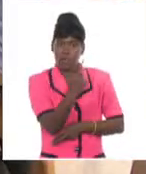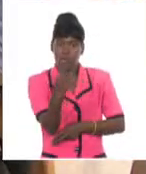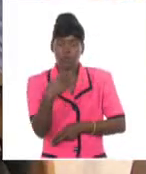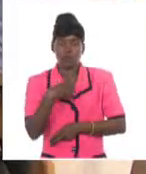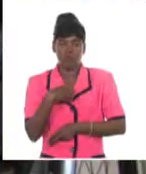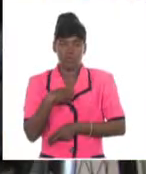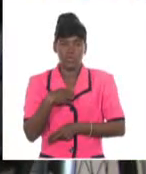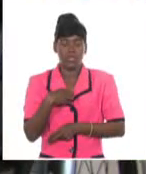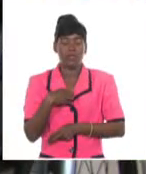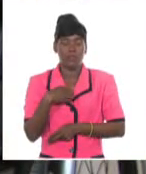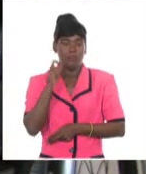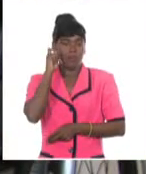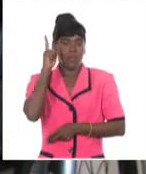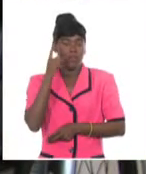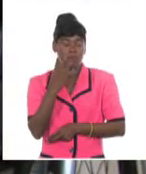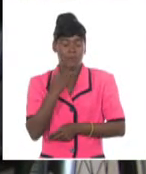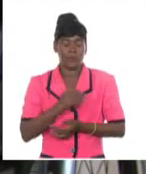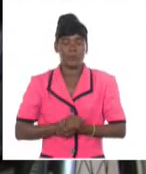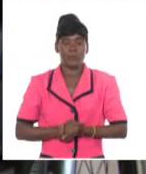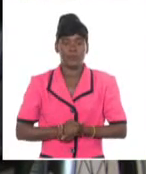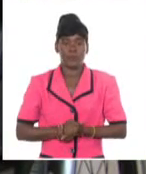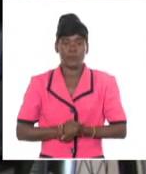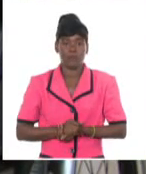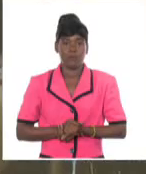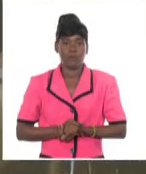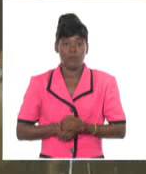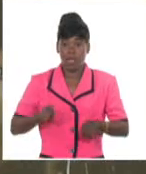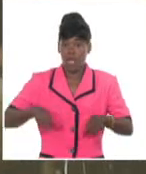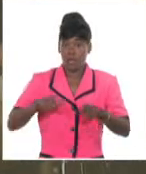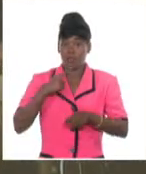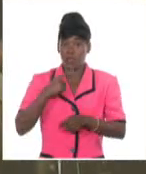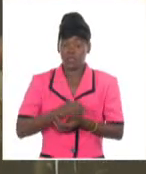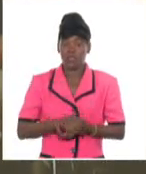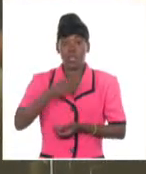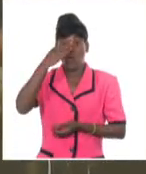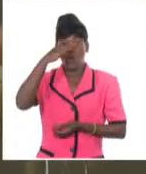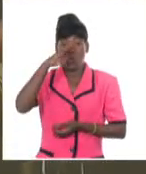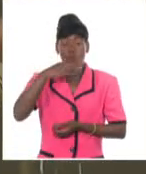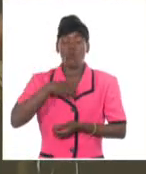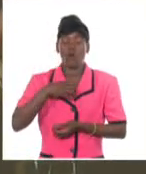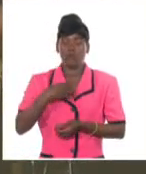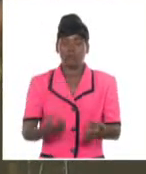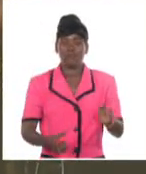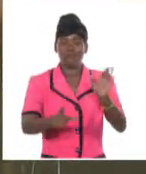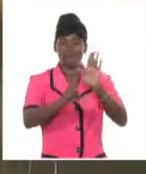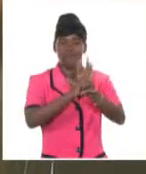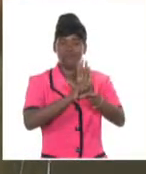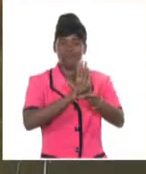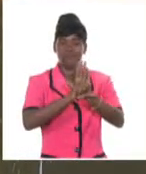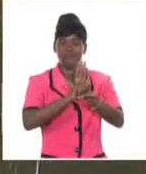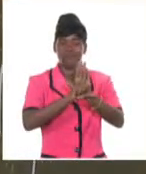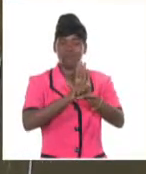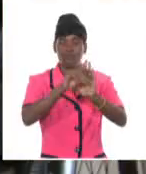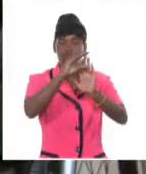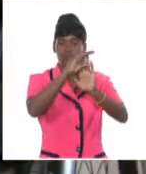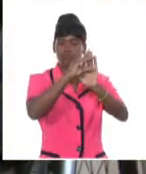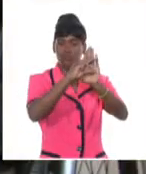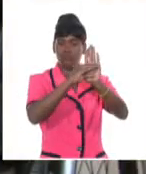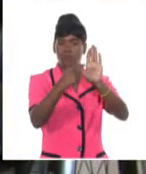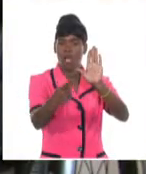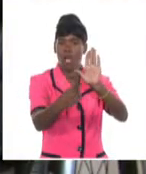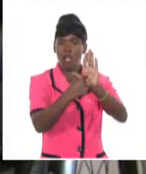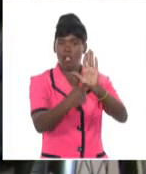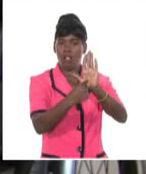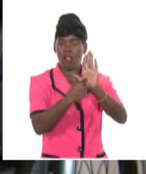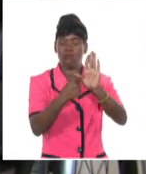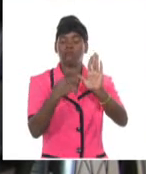nos cuentan. Cuba tiene cumplido casi todo el articulado de la convención. Una de las cuestiones fundamentales que estamos